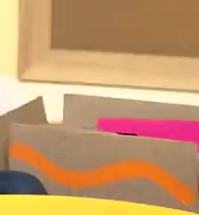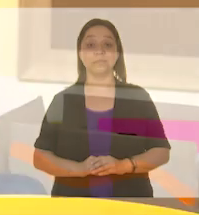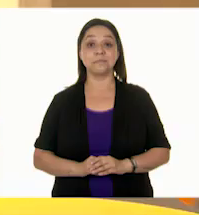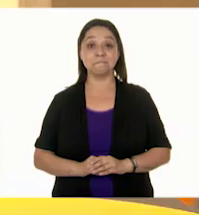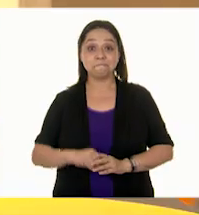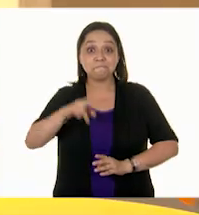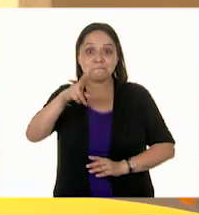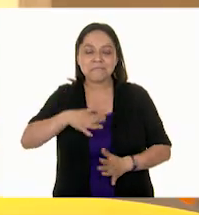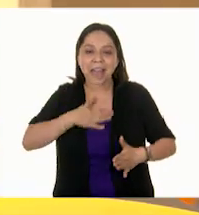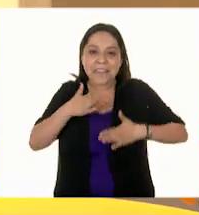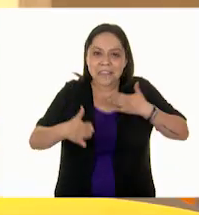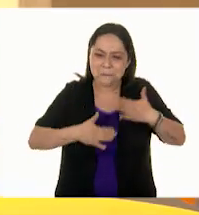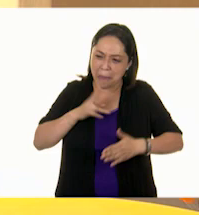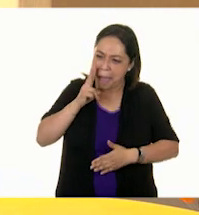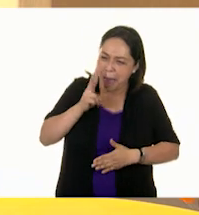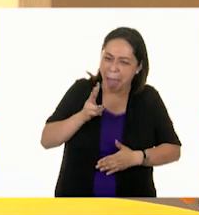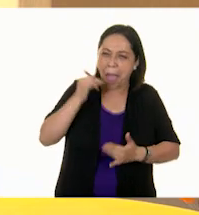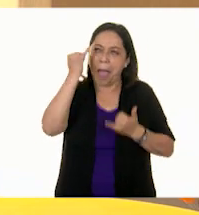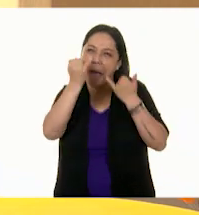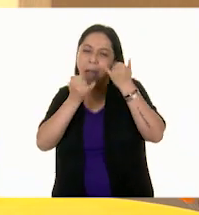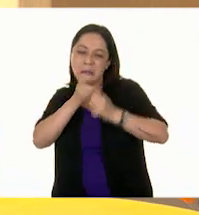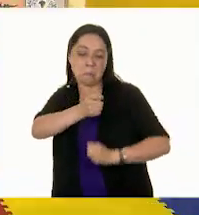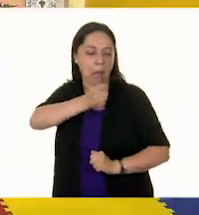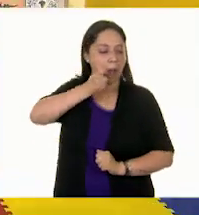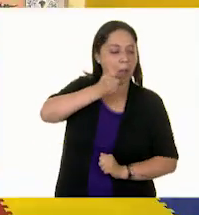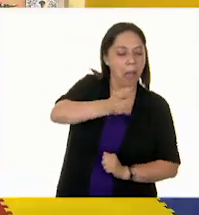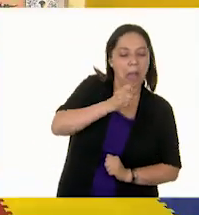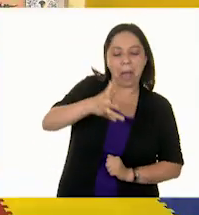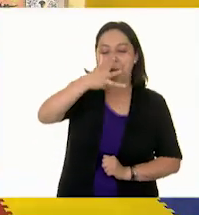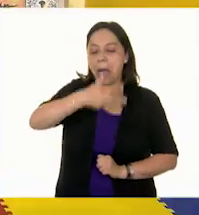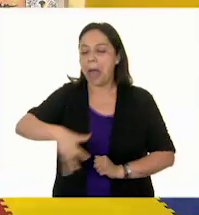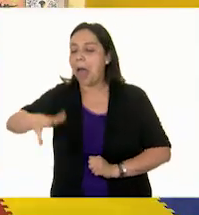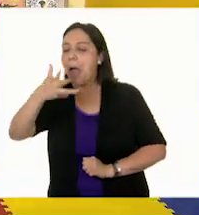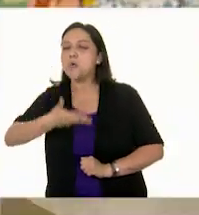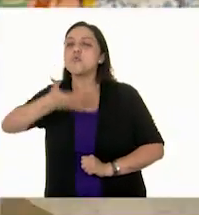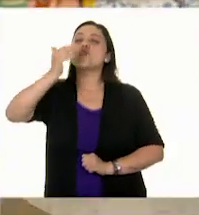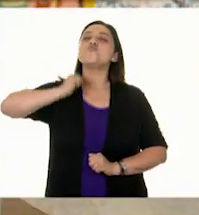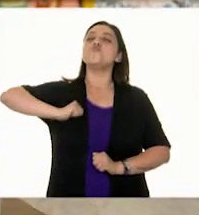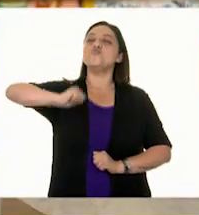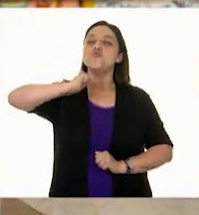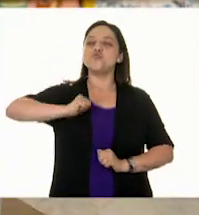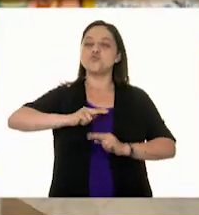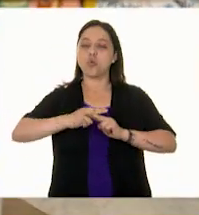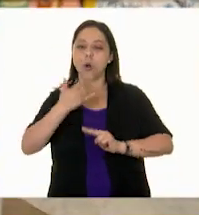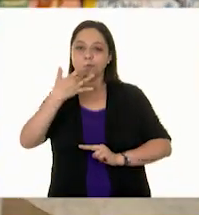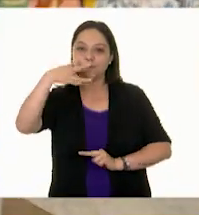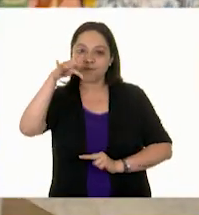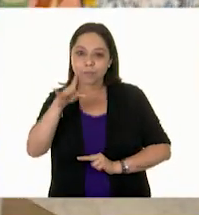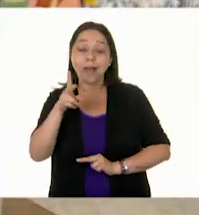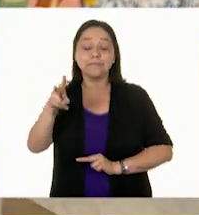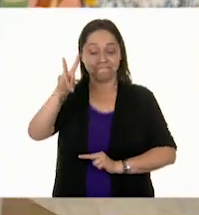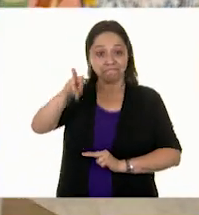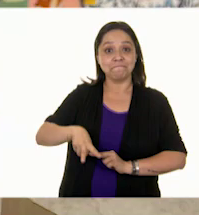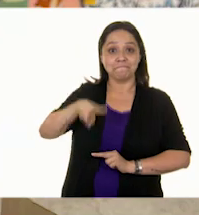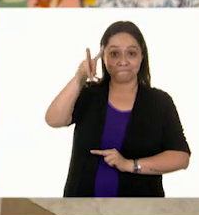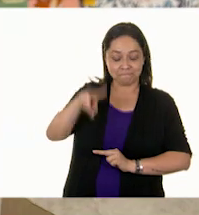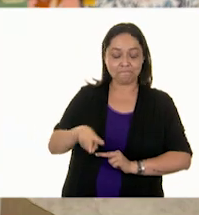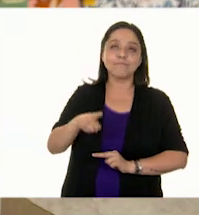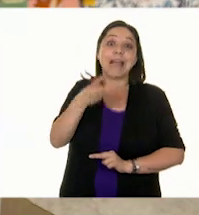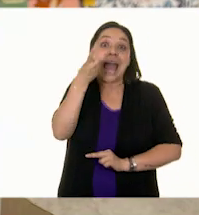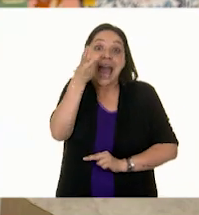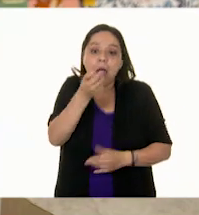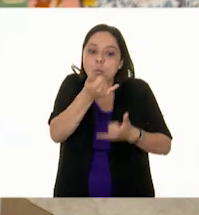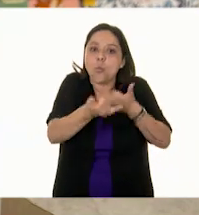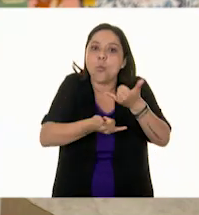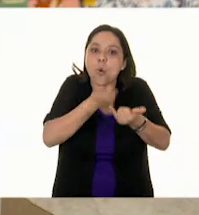Qué divertido se ve jugar a la paleontología, ¿verdad? Sí, Adriana. El juego de roles permite a las